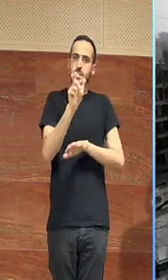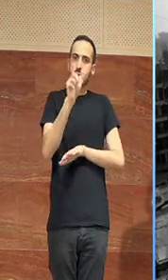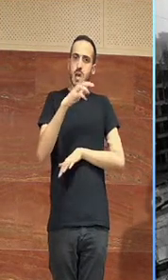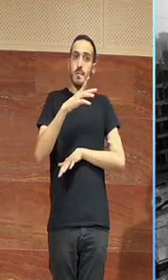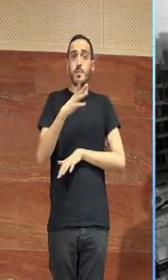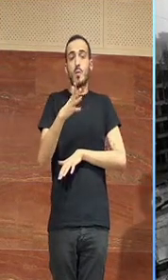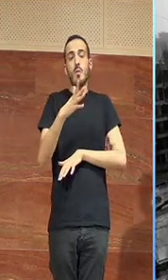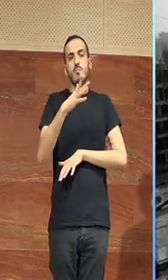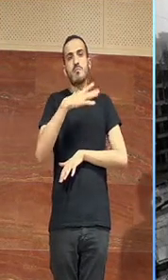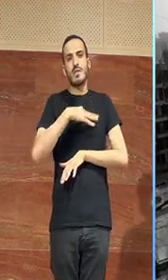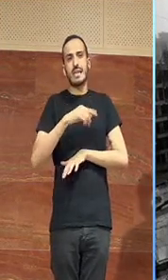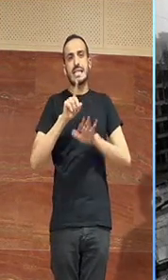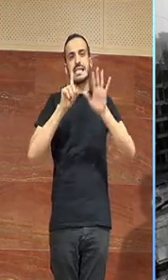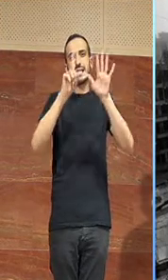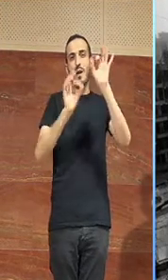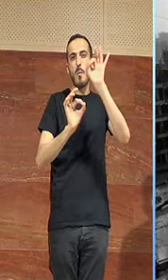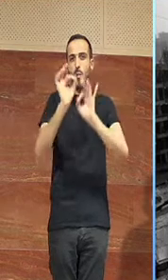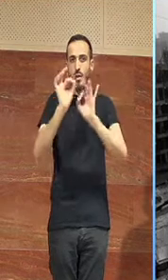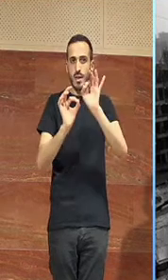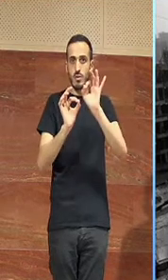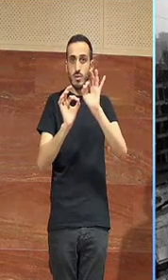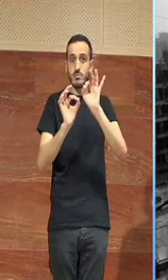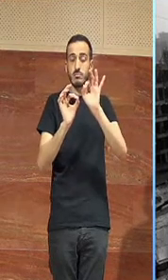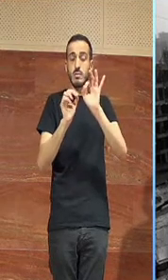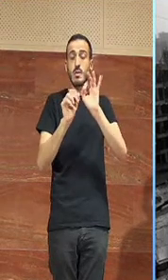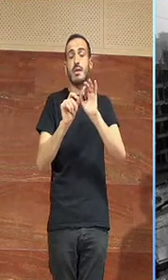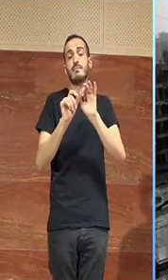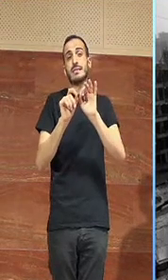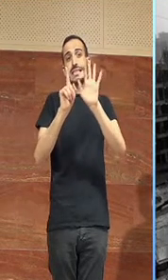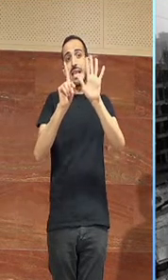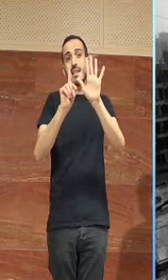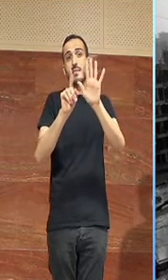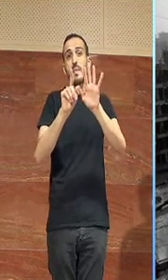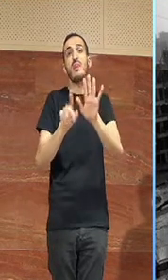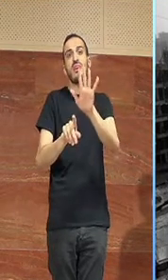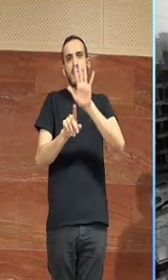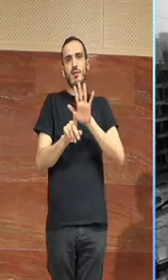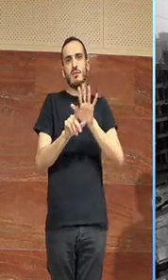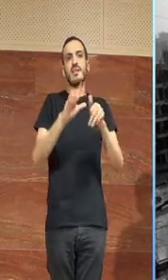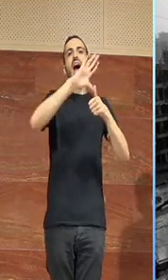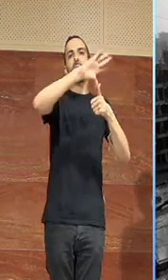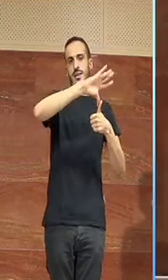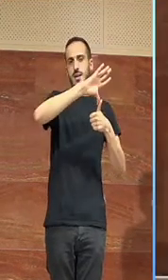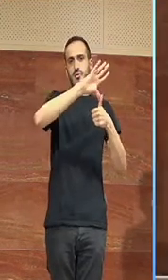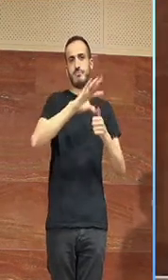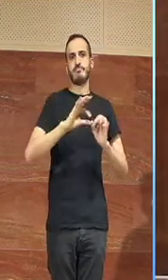de esa aldea. 6, de los cuales 5 serían americanos. No entrando en ideologías, esa es la